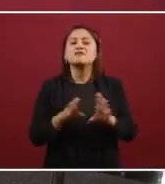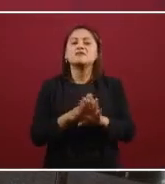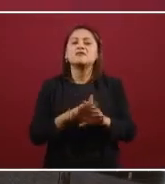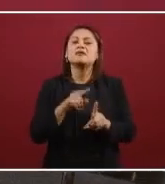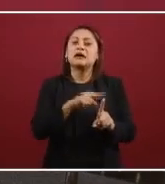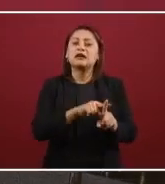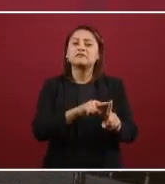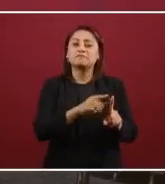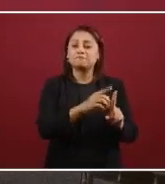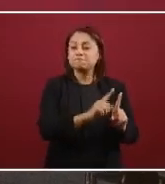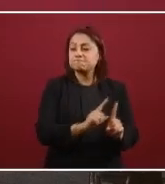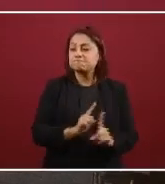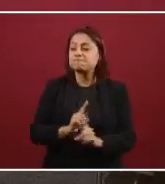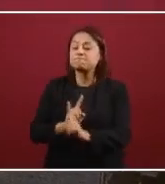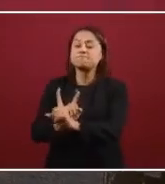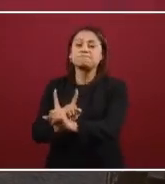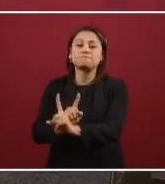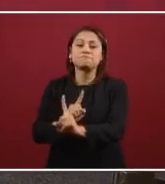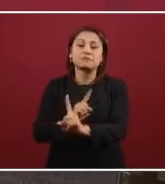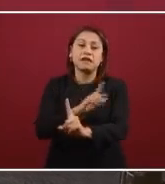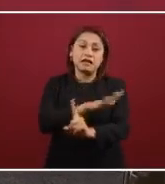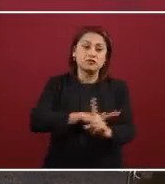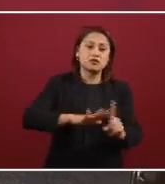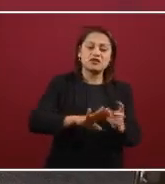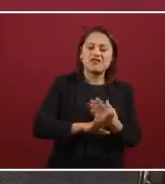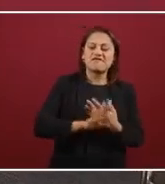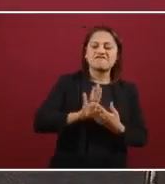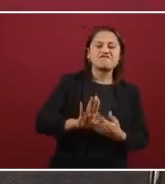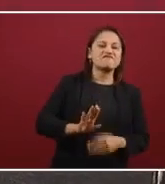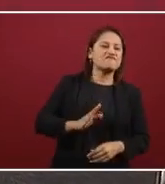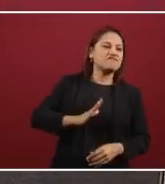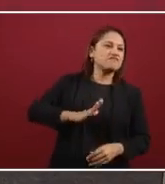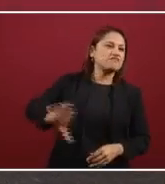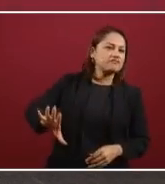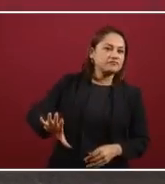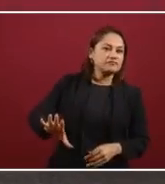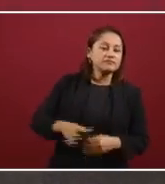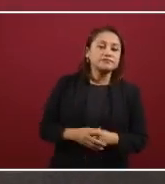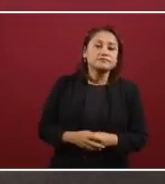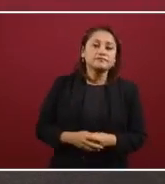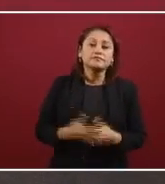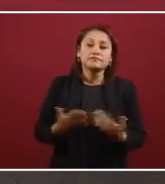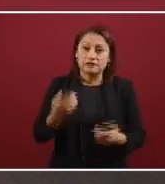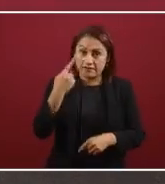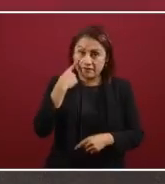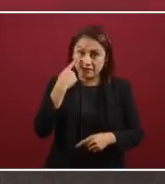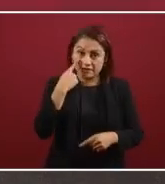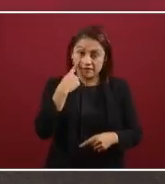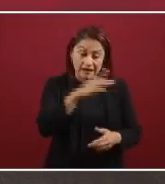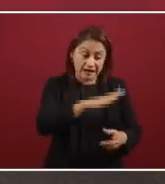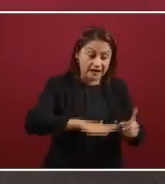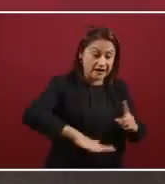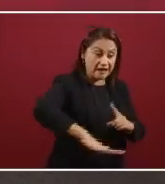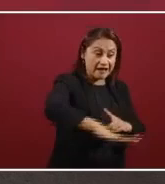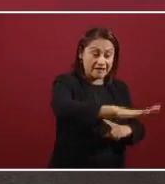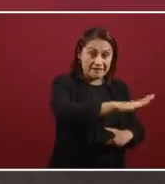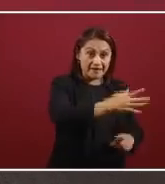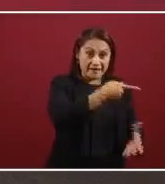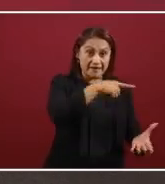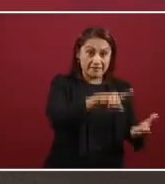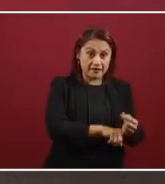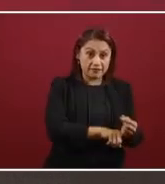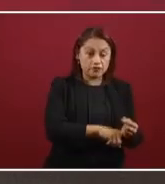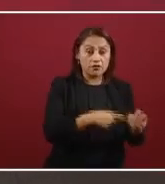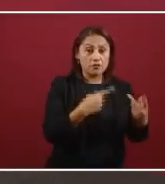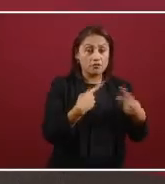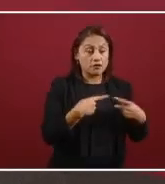más. No perdamos de vista que cada elemento de exclusión social es un elemento de aislamiento emocional